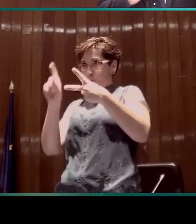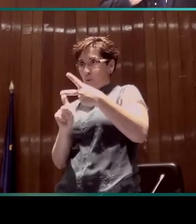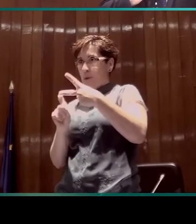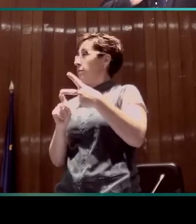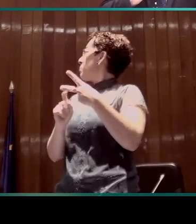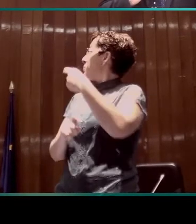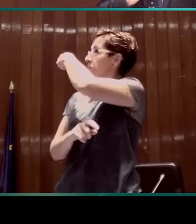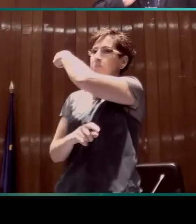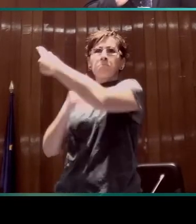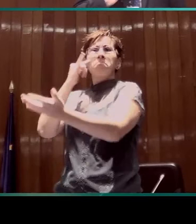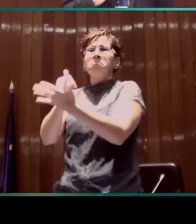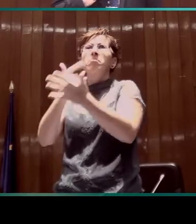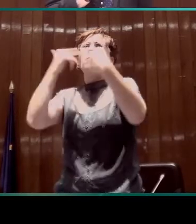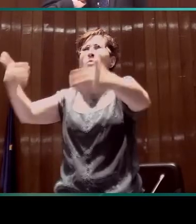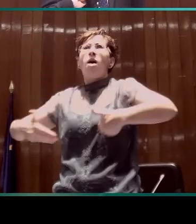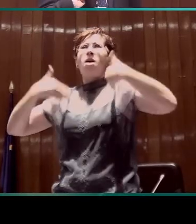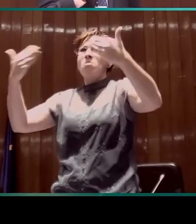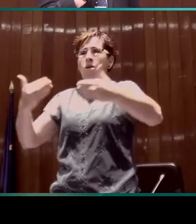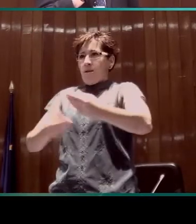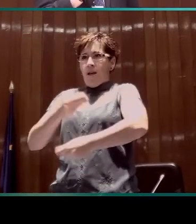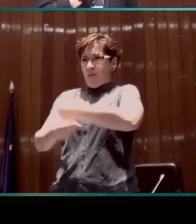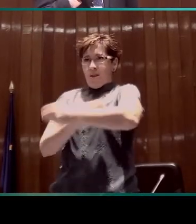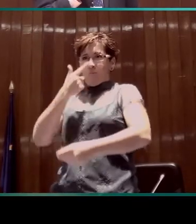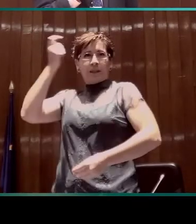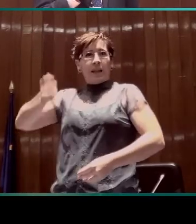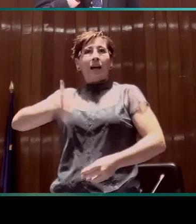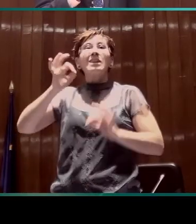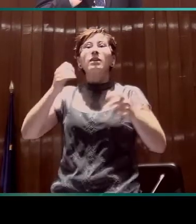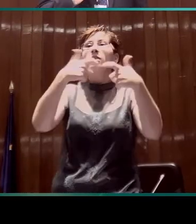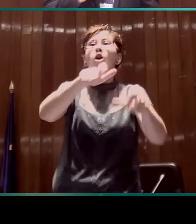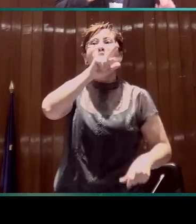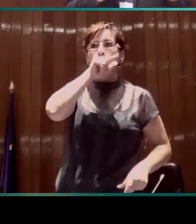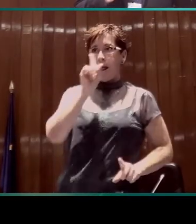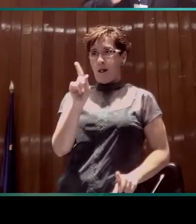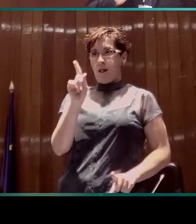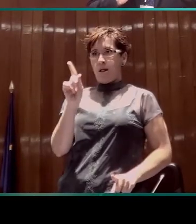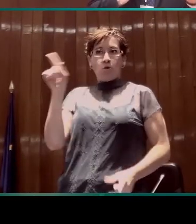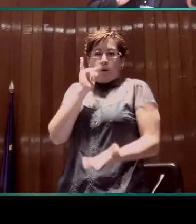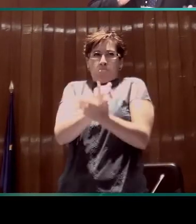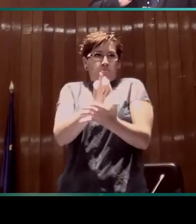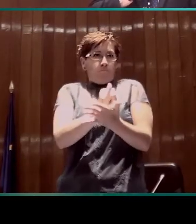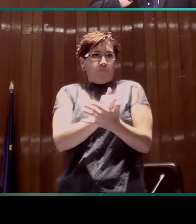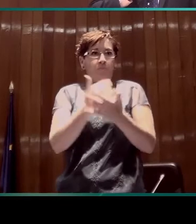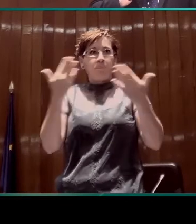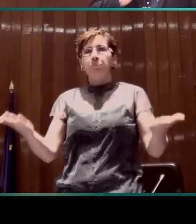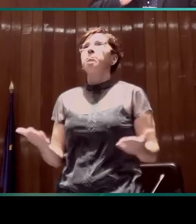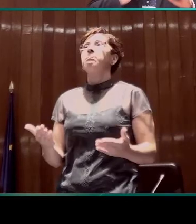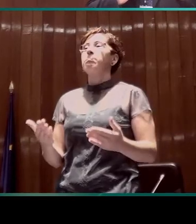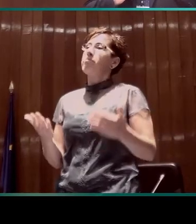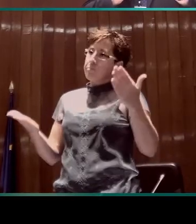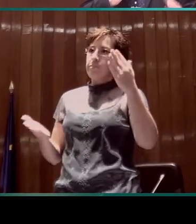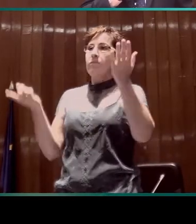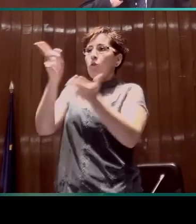un experimento clásico que solemos hacer en lengua hablada. De nuevo, vamos al